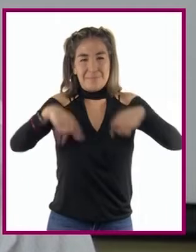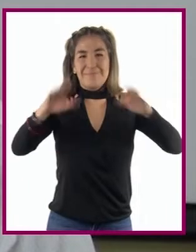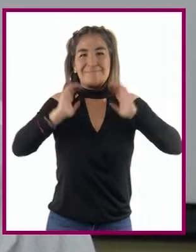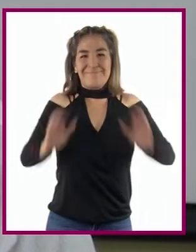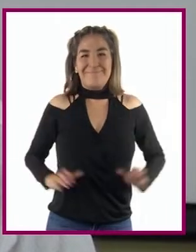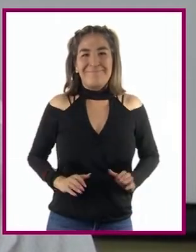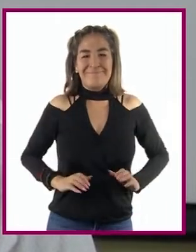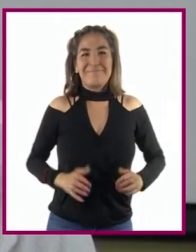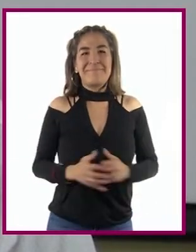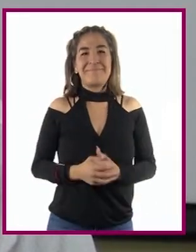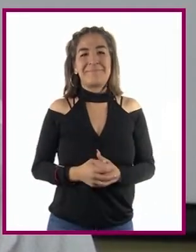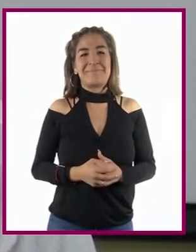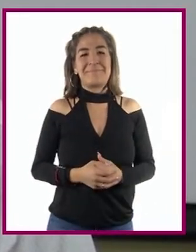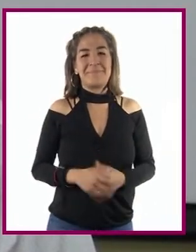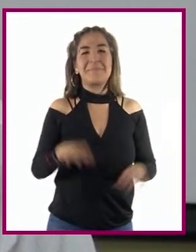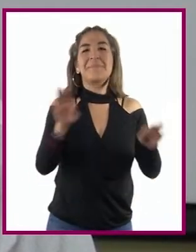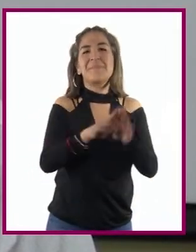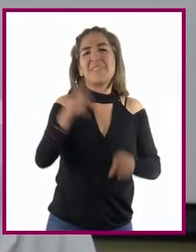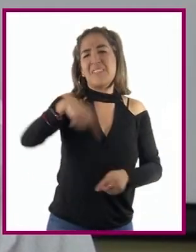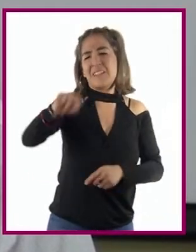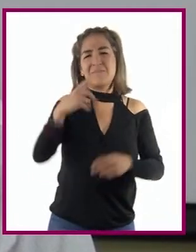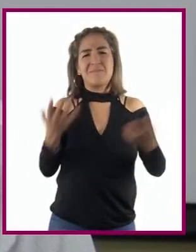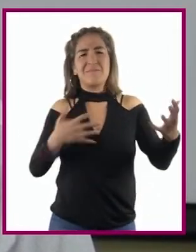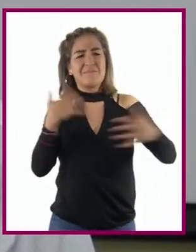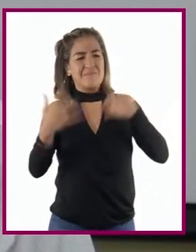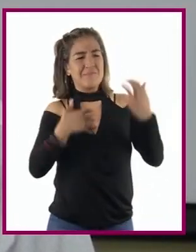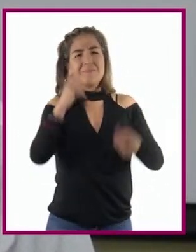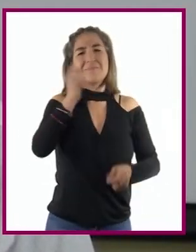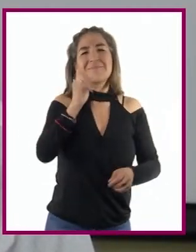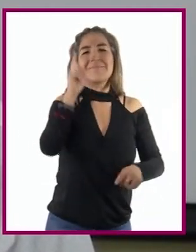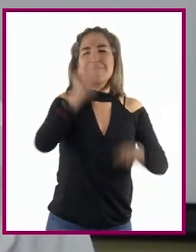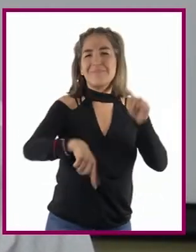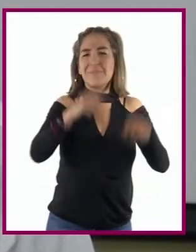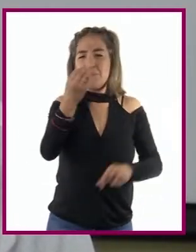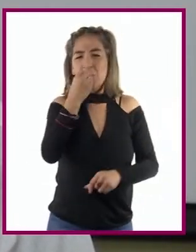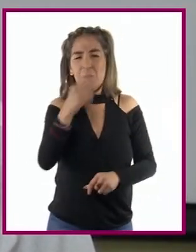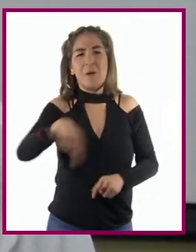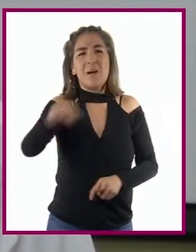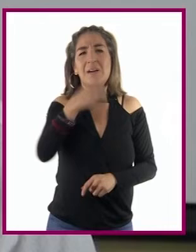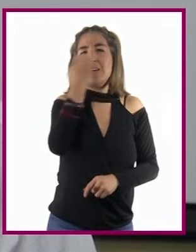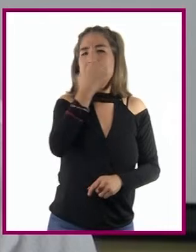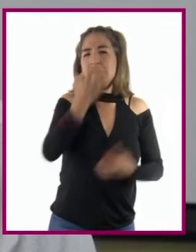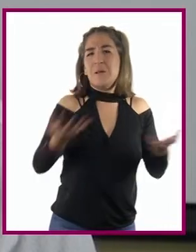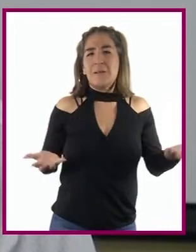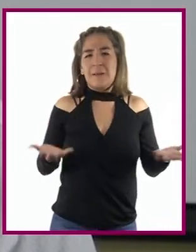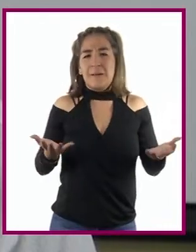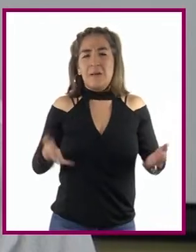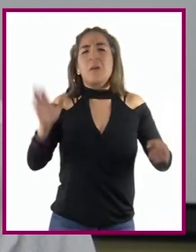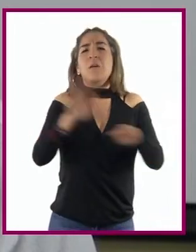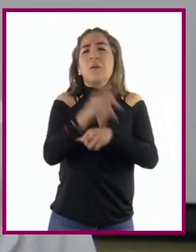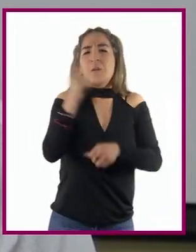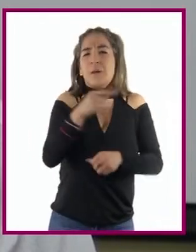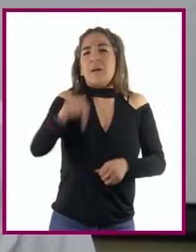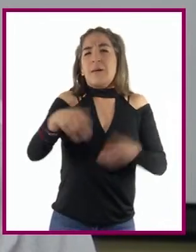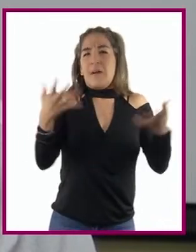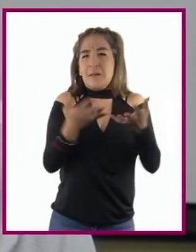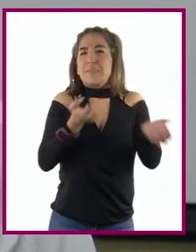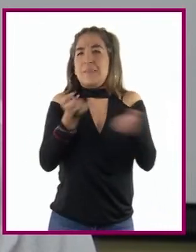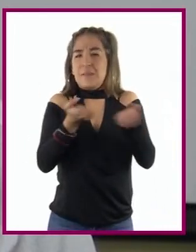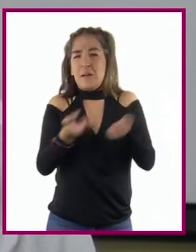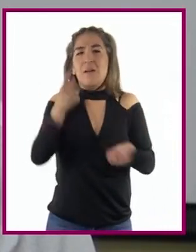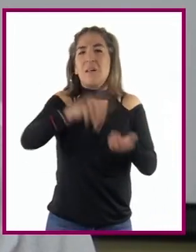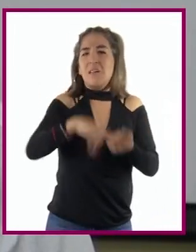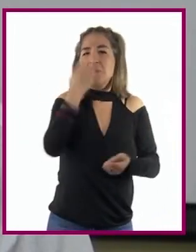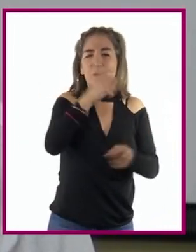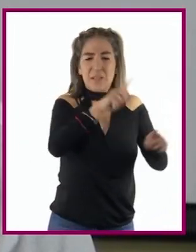¿Alguien podría quejarse porque a algunas personas se les da un alimento diferente en la escuela? ¿Por qué se les ponen ejercicios físicos